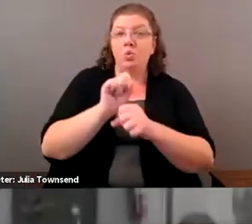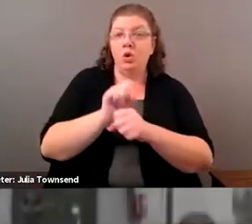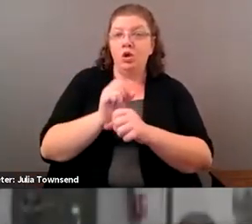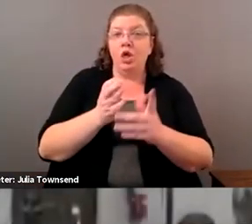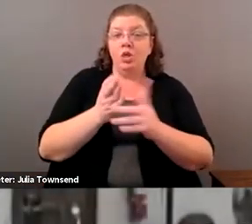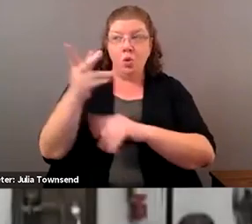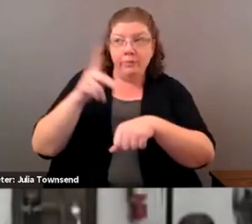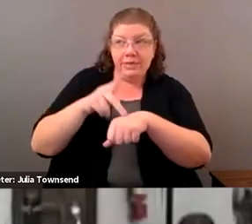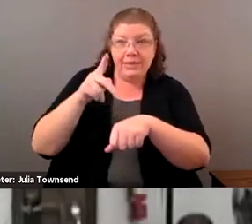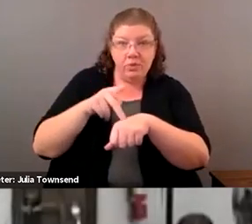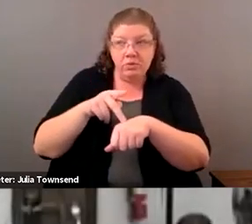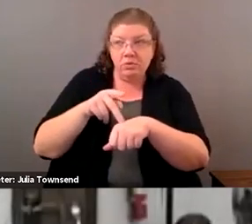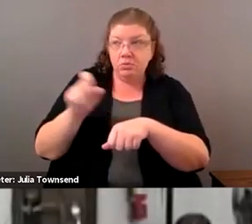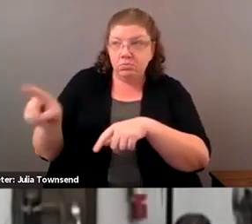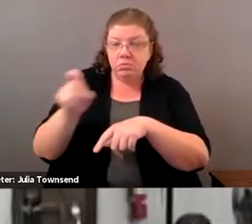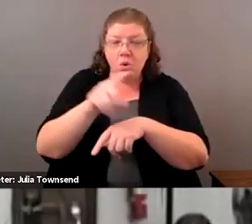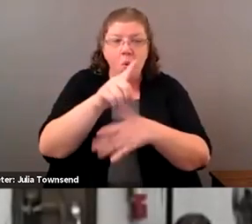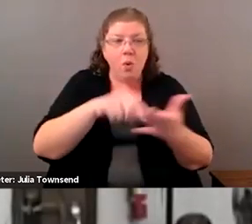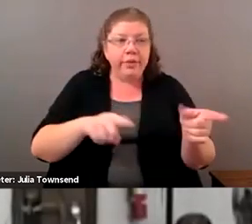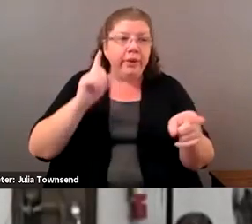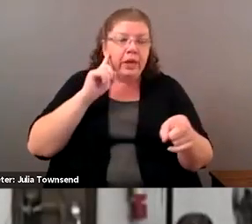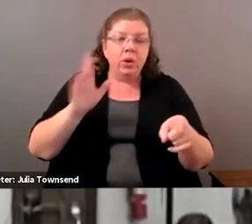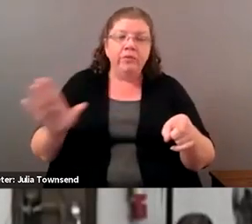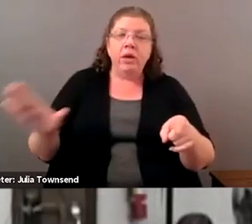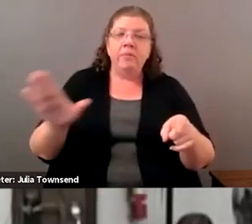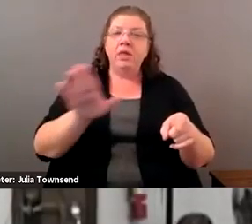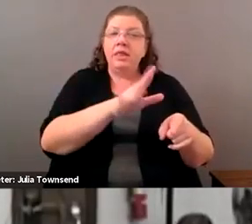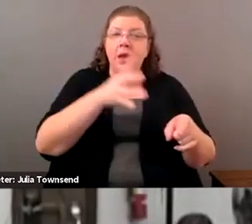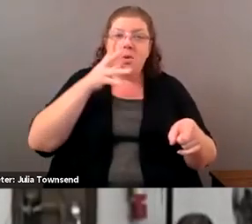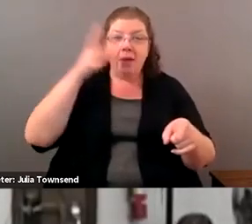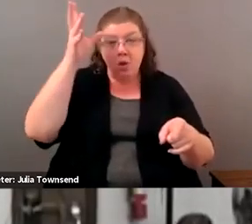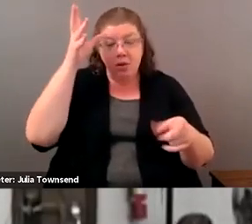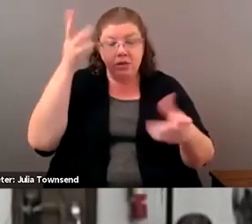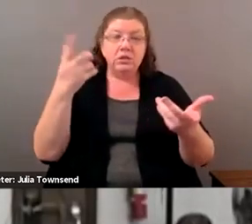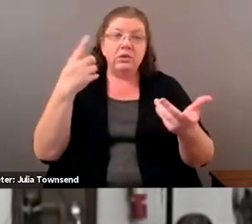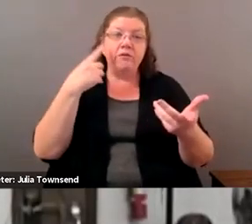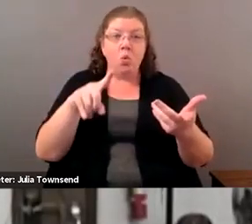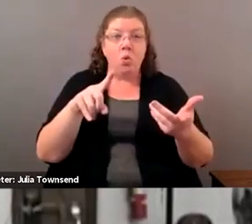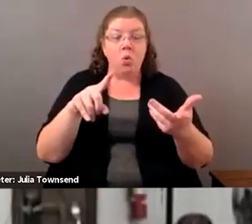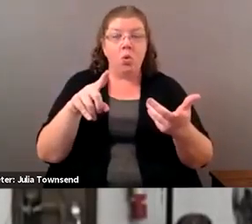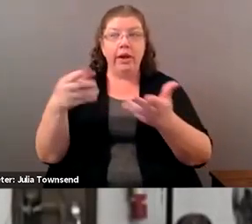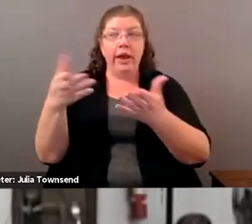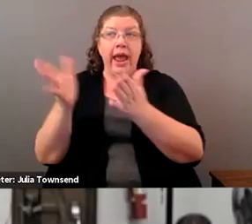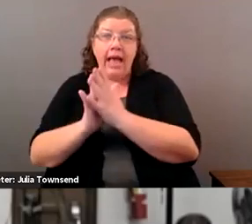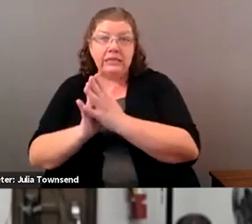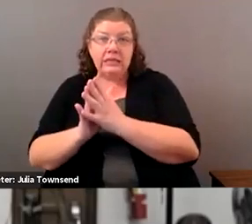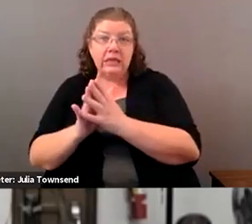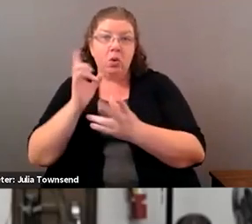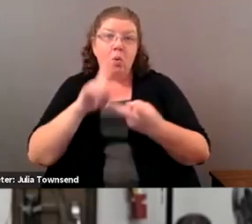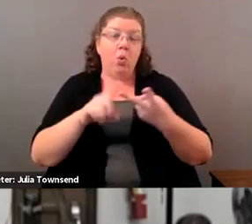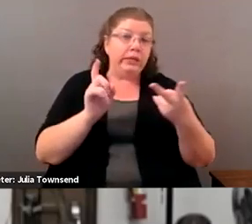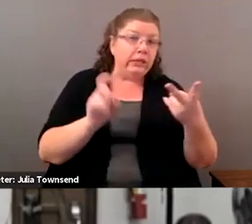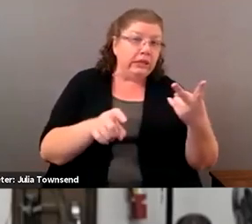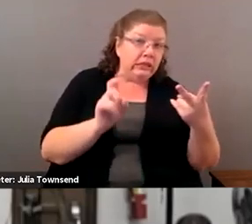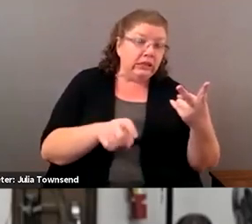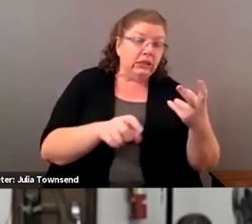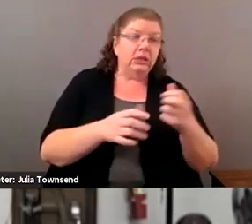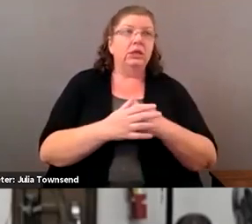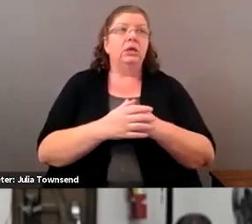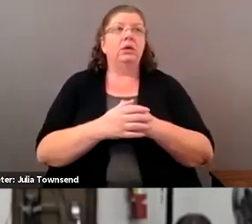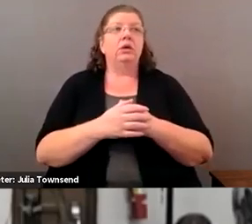nuestros directores para ver qué es lo que están escuchando de sus padres en términos de las necesidades existentes y